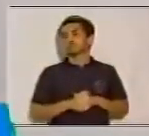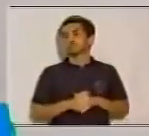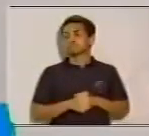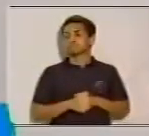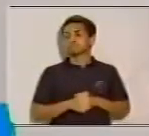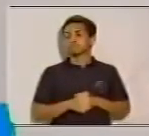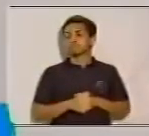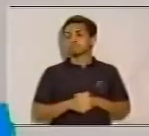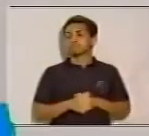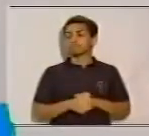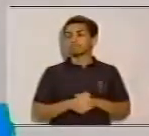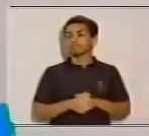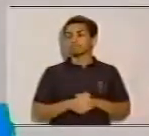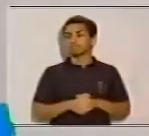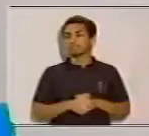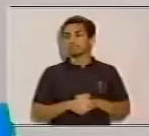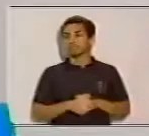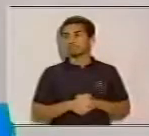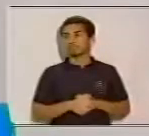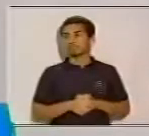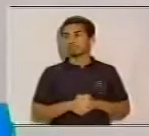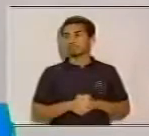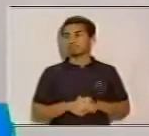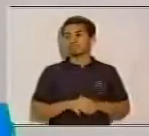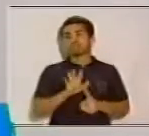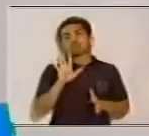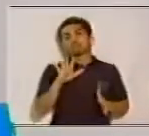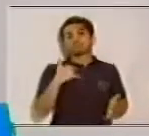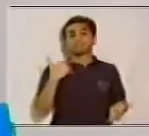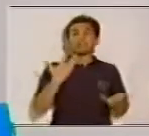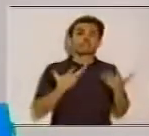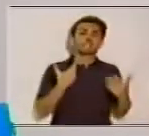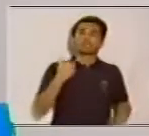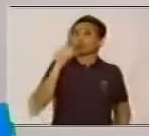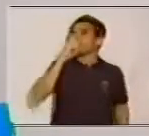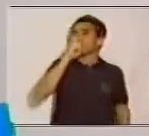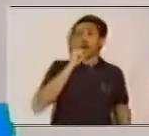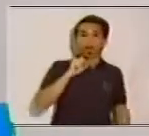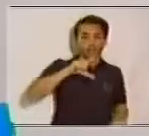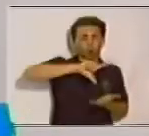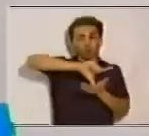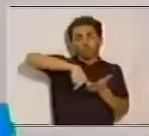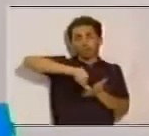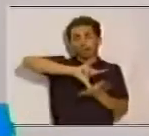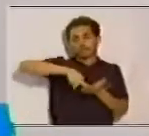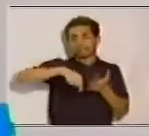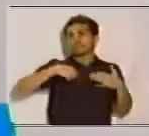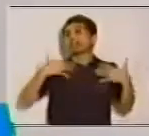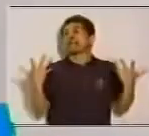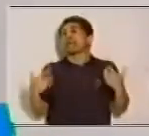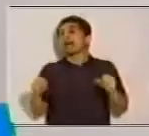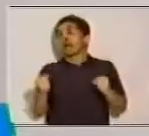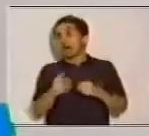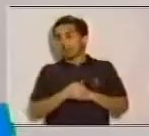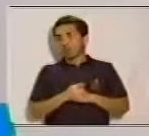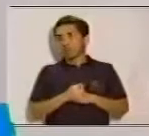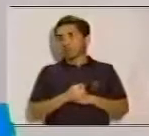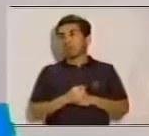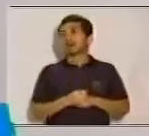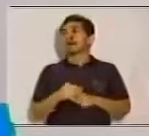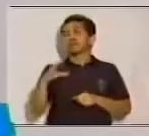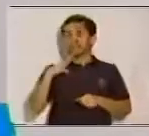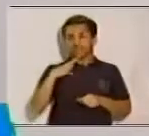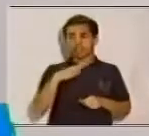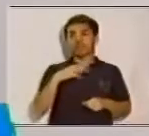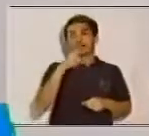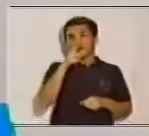tengo compás. Lo dejé en mi locker del instituto o del colegio y ahora no puedo ir. Pues no se preocupe. Ha de tener